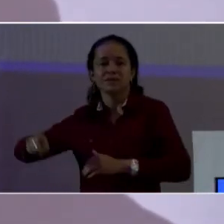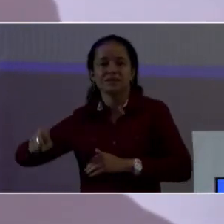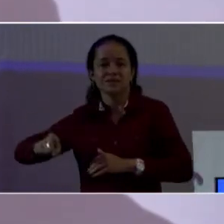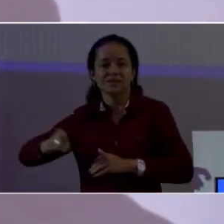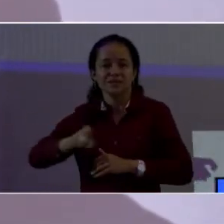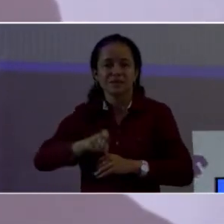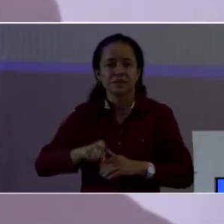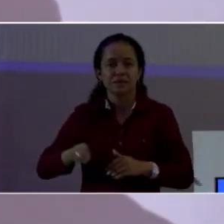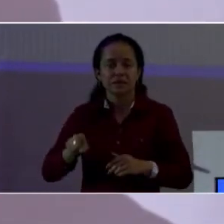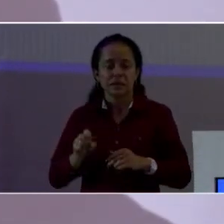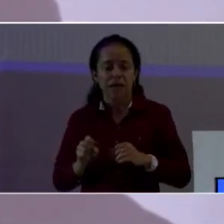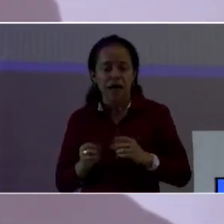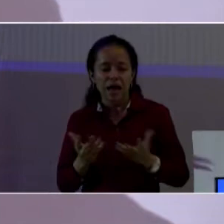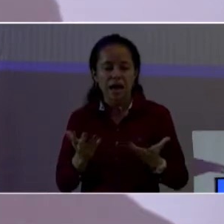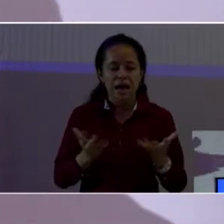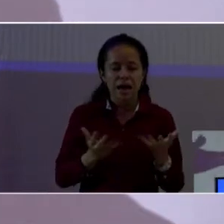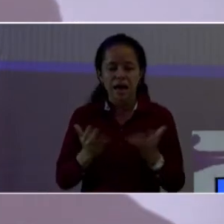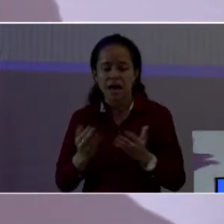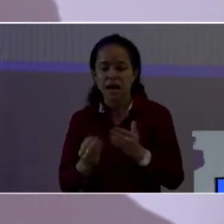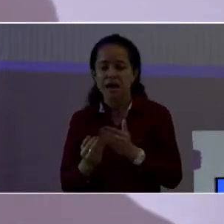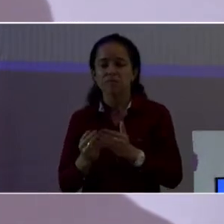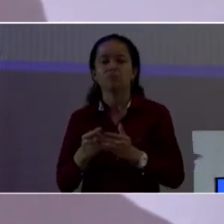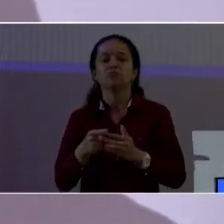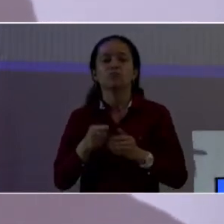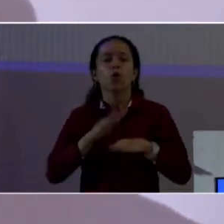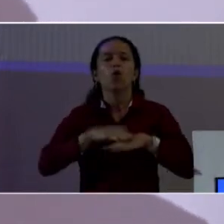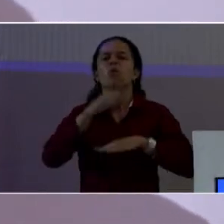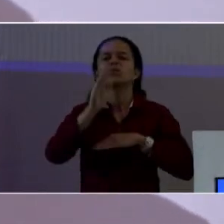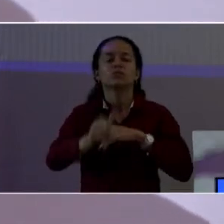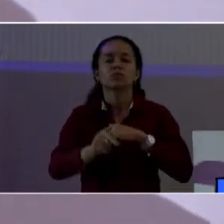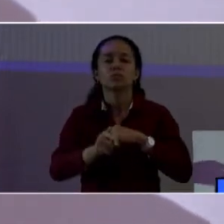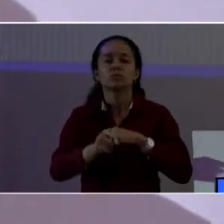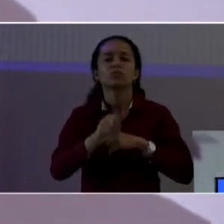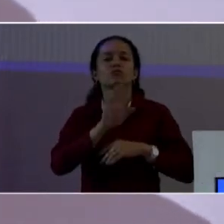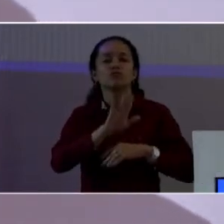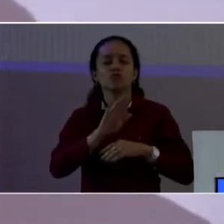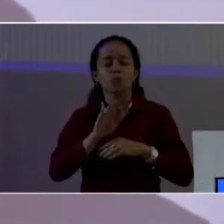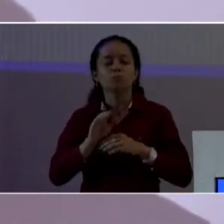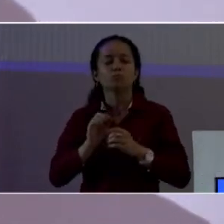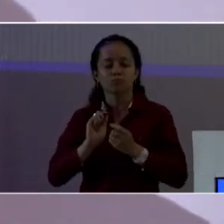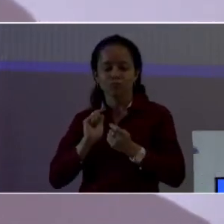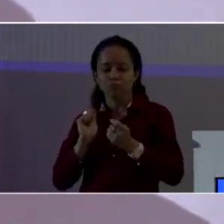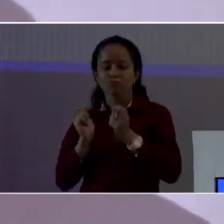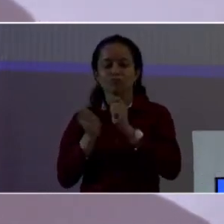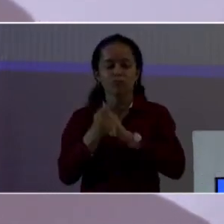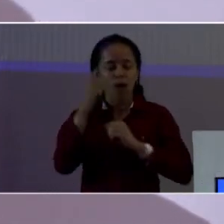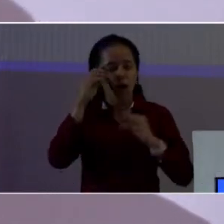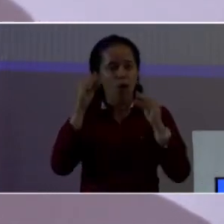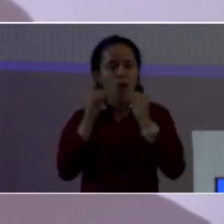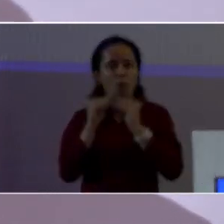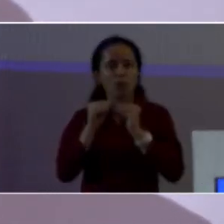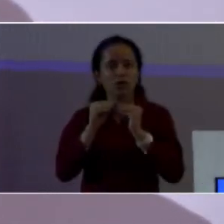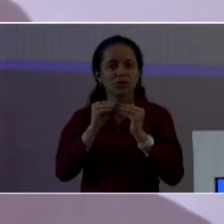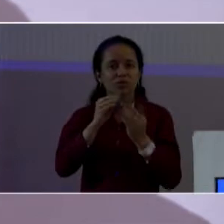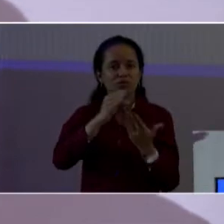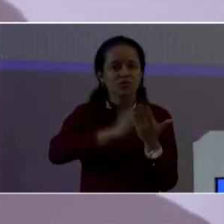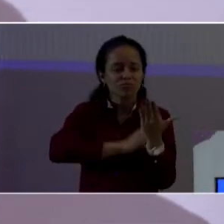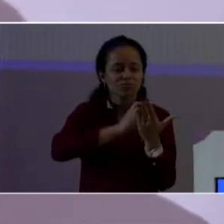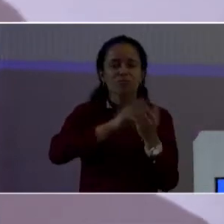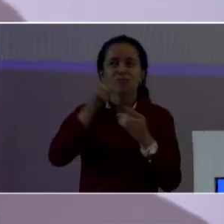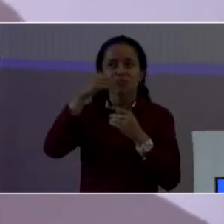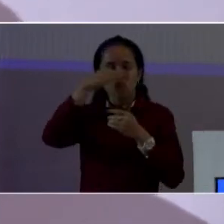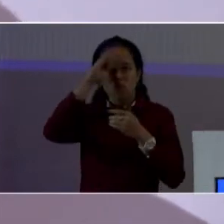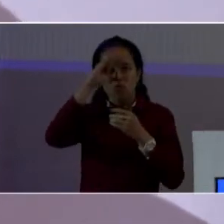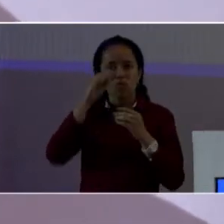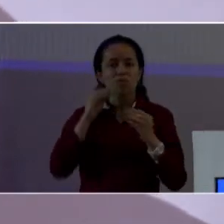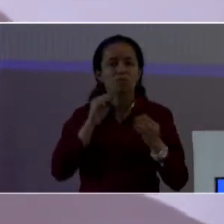fueron entregadas a la entidad y que son consecuencia de la materialización de este acuerdo de paz con el fin de